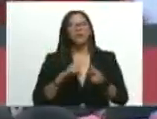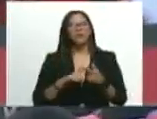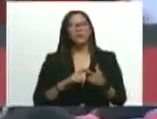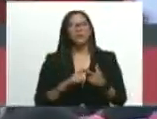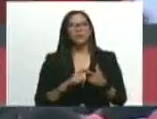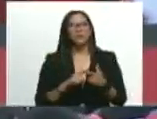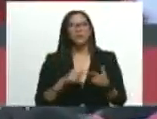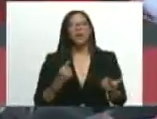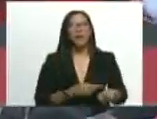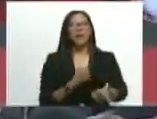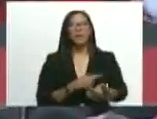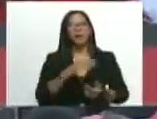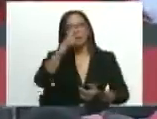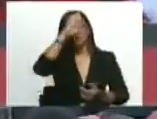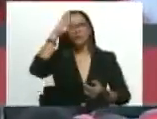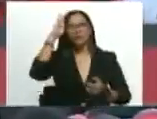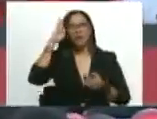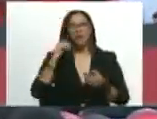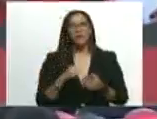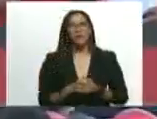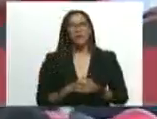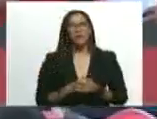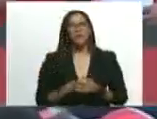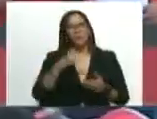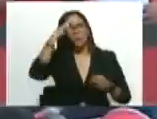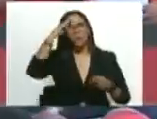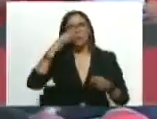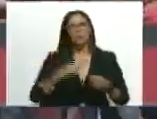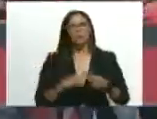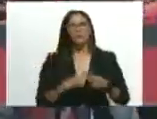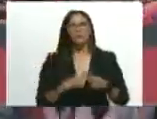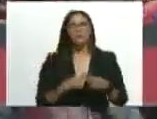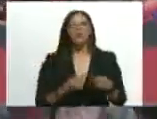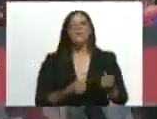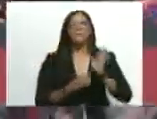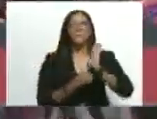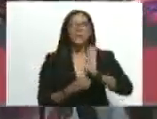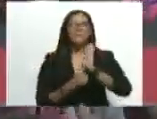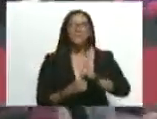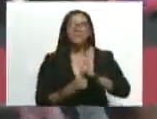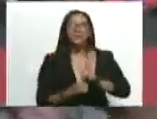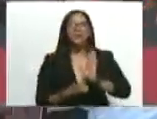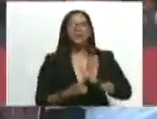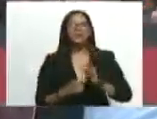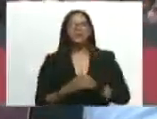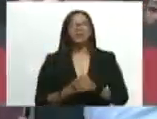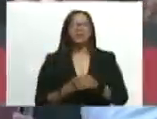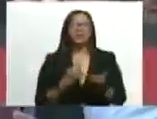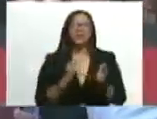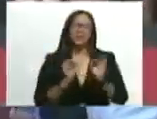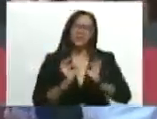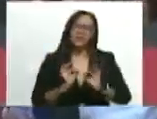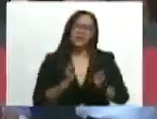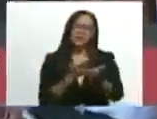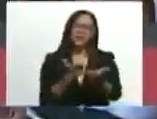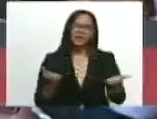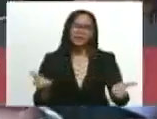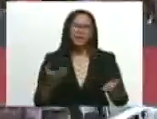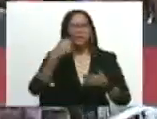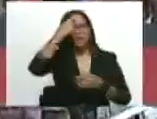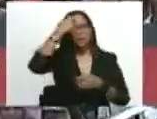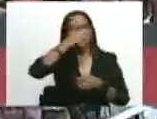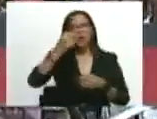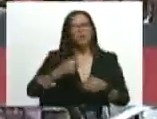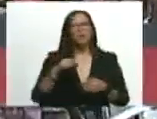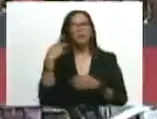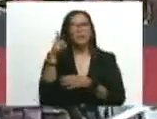hermano diosdado un honor presentarte y dejarte aquí con el pueblo de